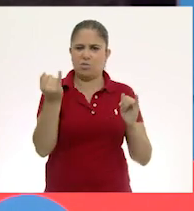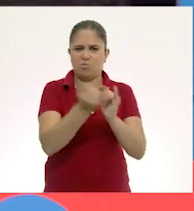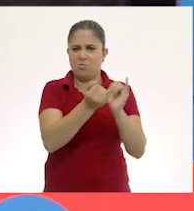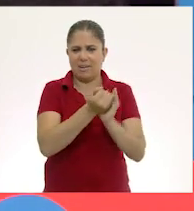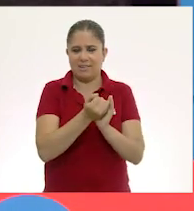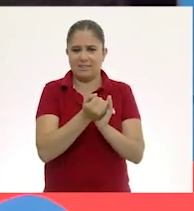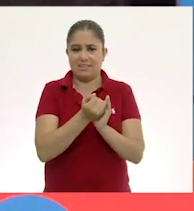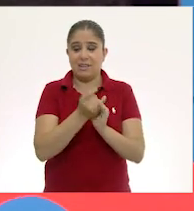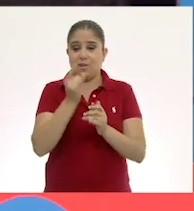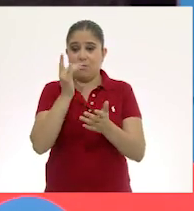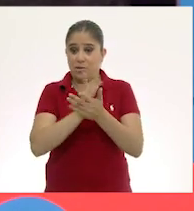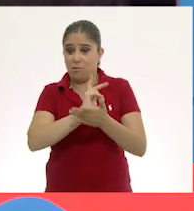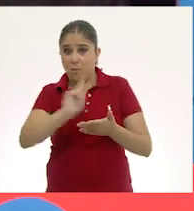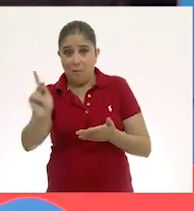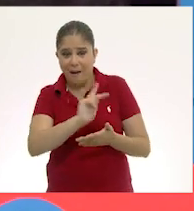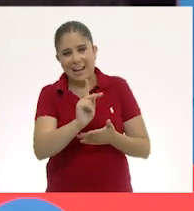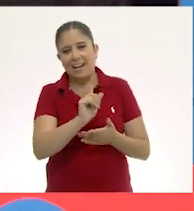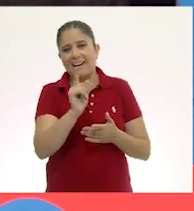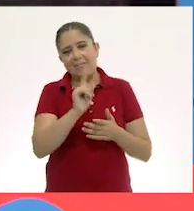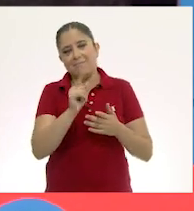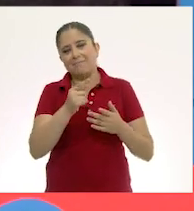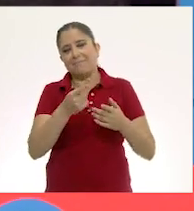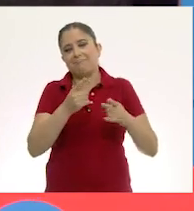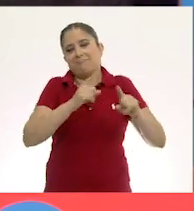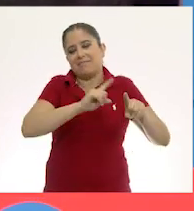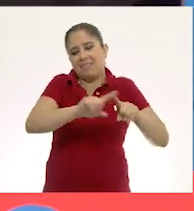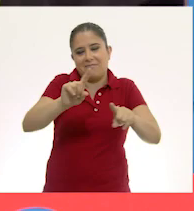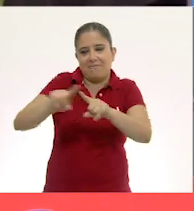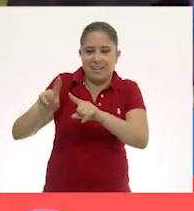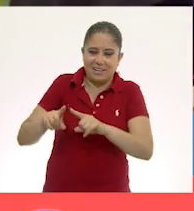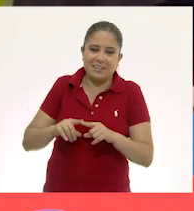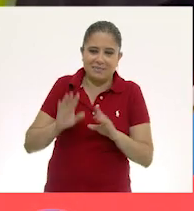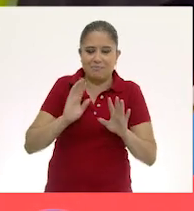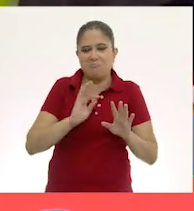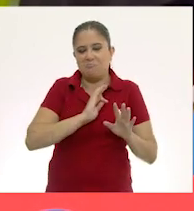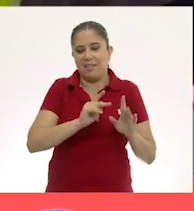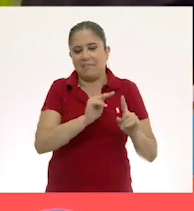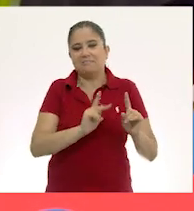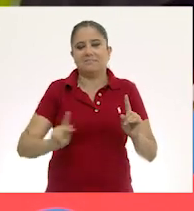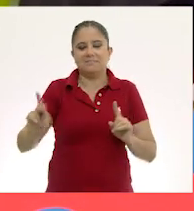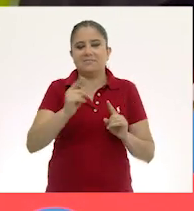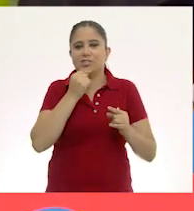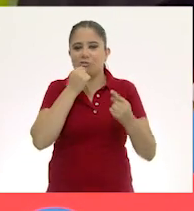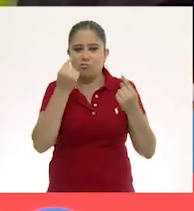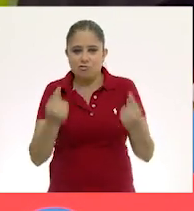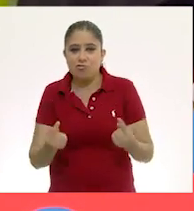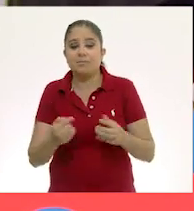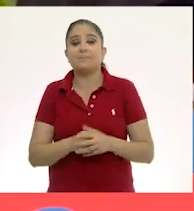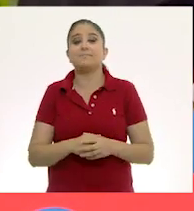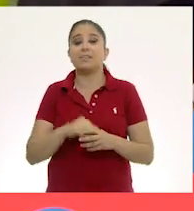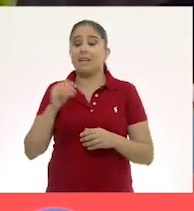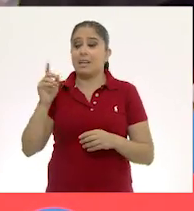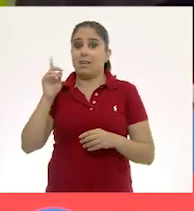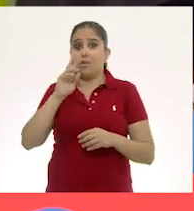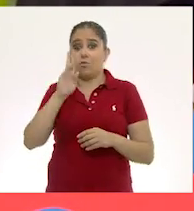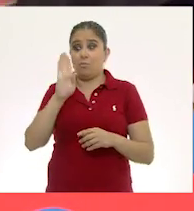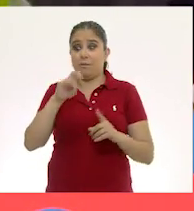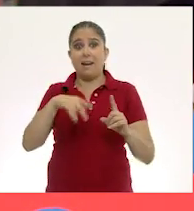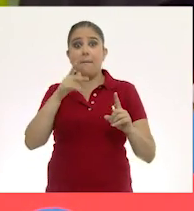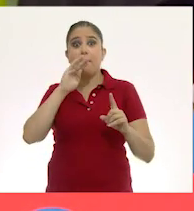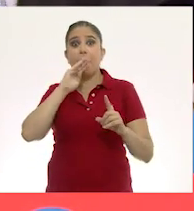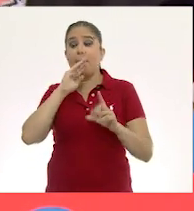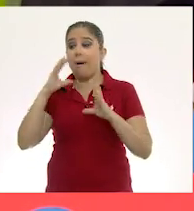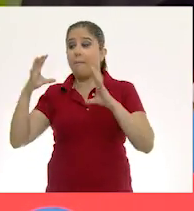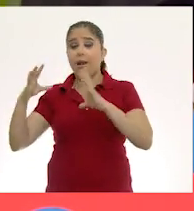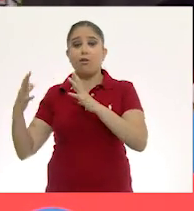no como cualquier otro, porque los niños no son iguales. A Rubén su mamá le regaló un balón y él no